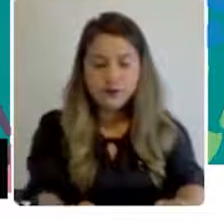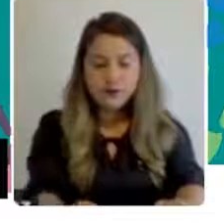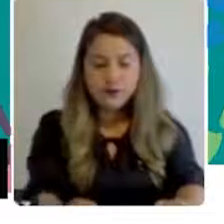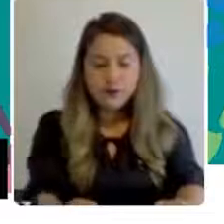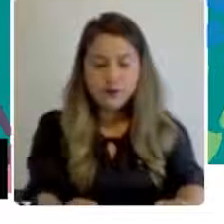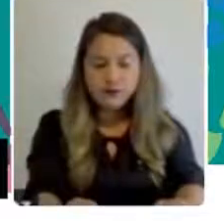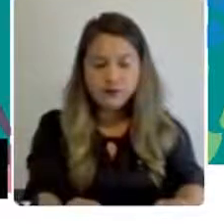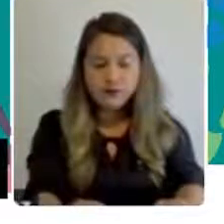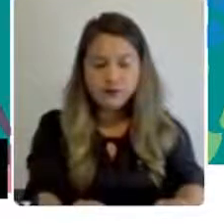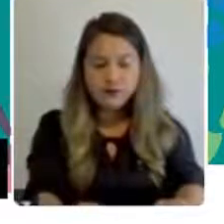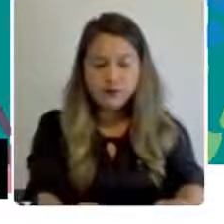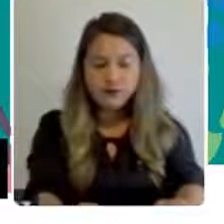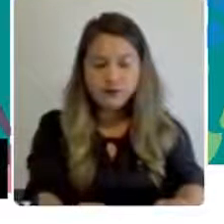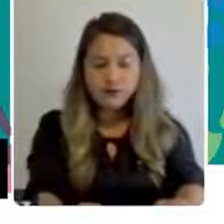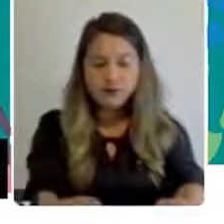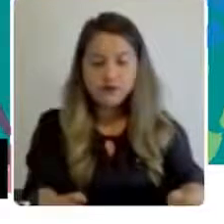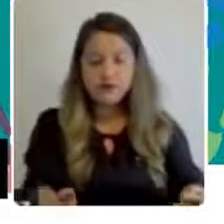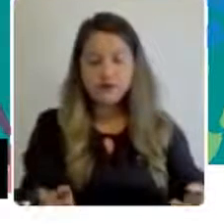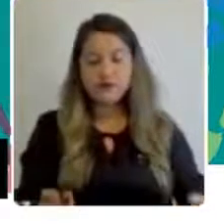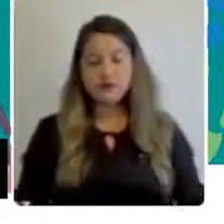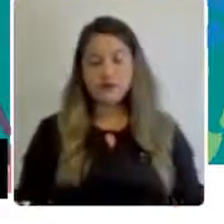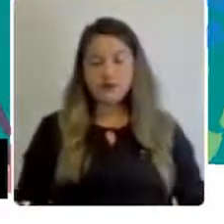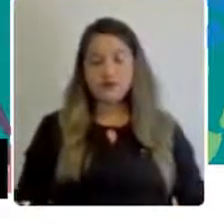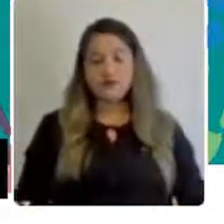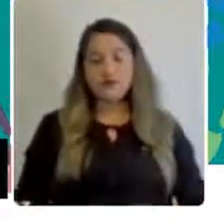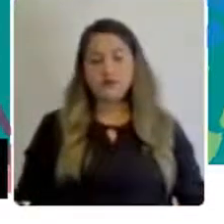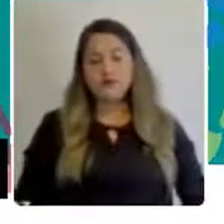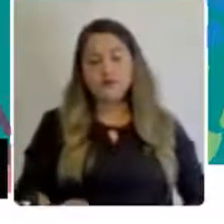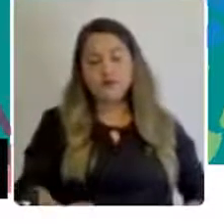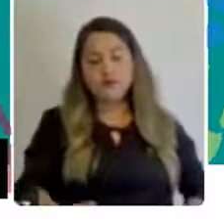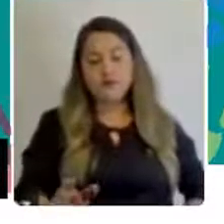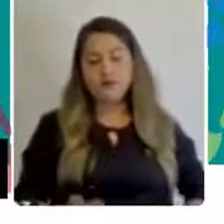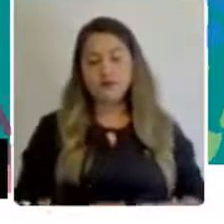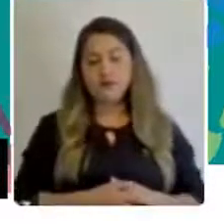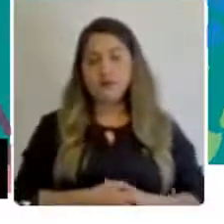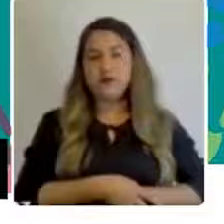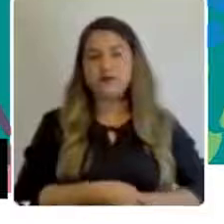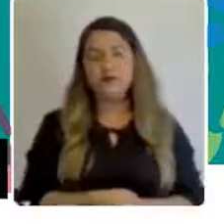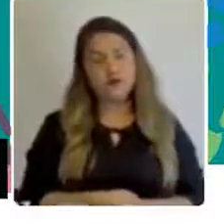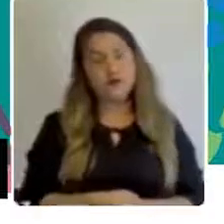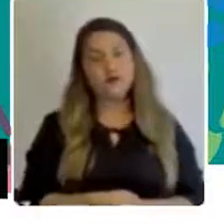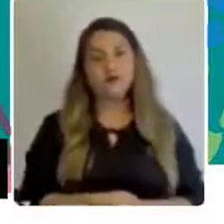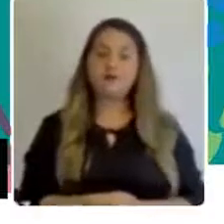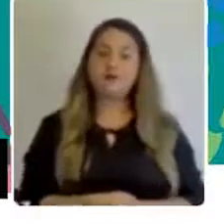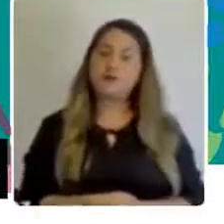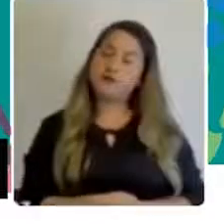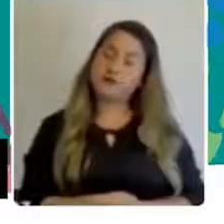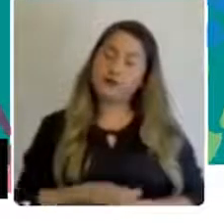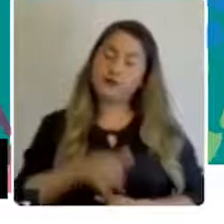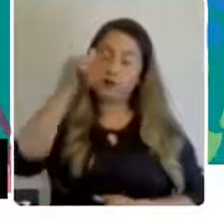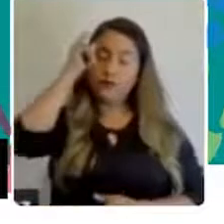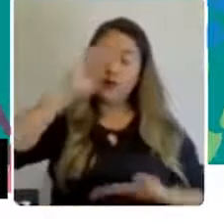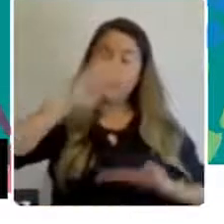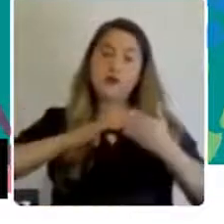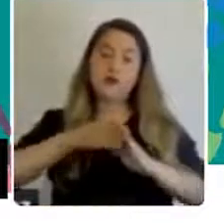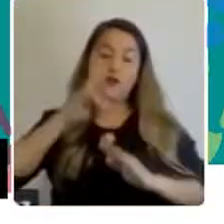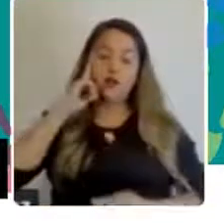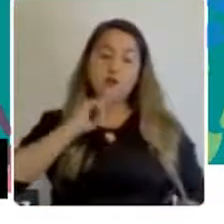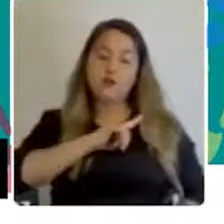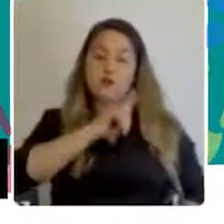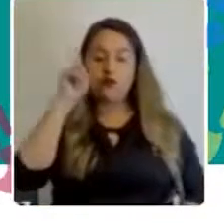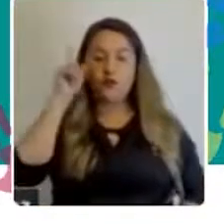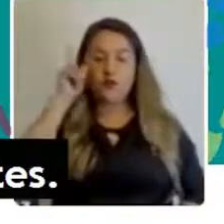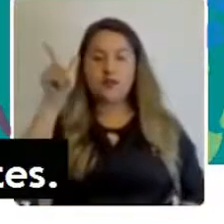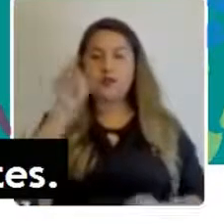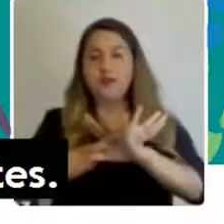las estimaciones de financiamiento, pero también los recursos. Vemos las investigaciones que se están haciendo